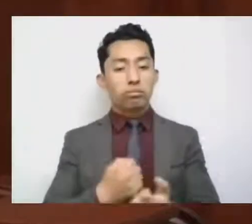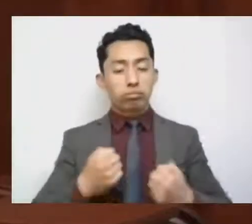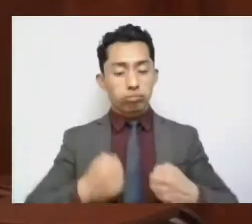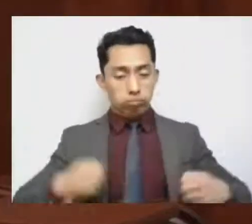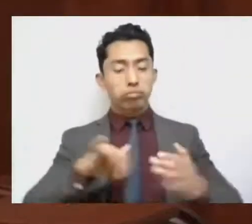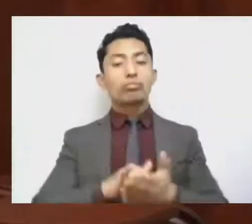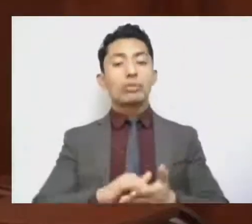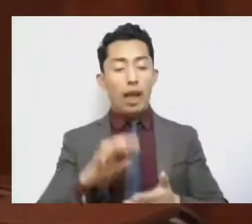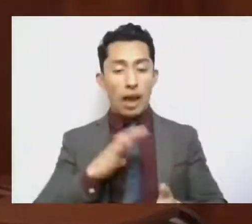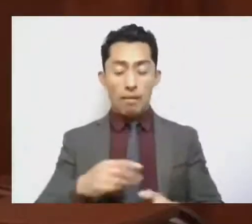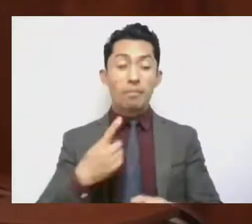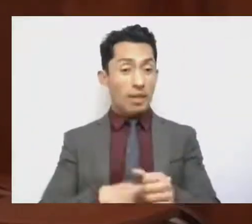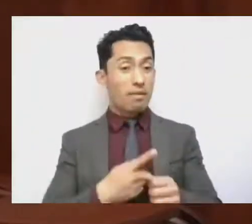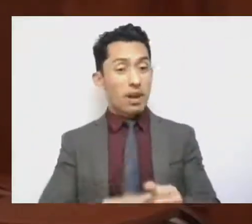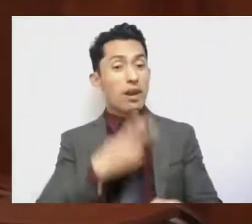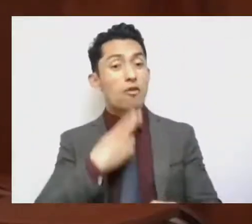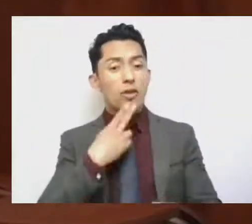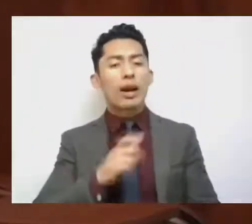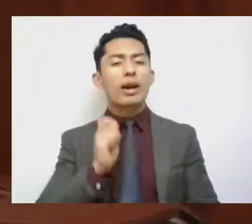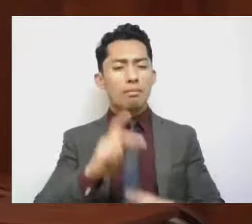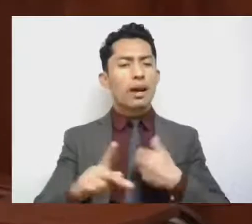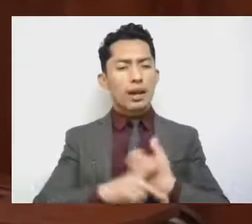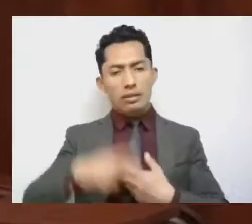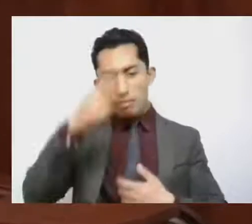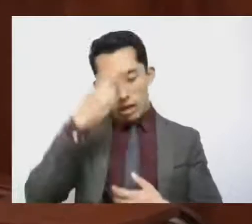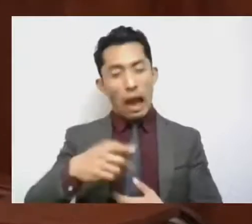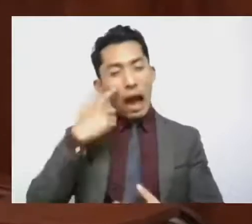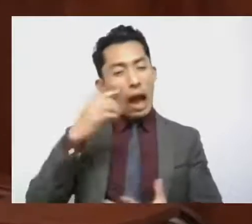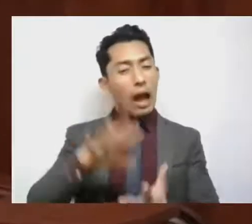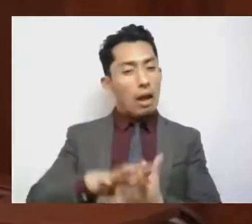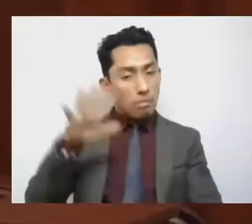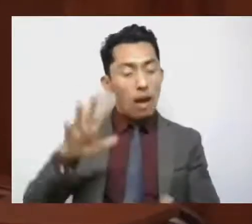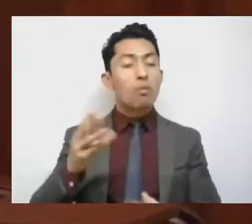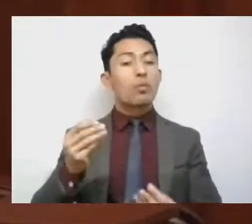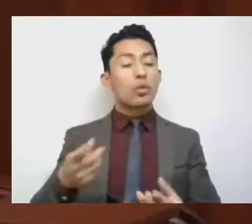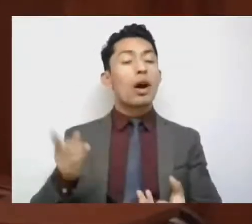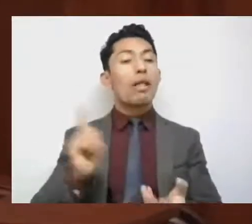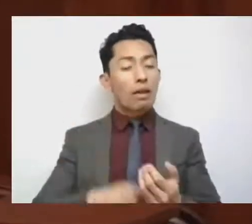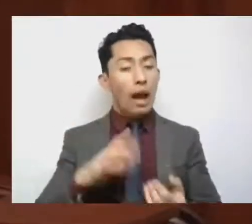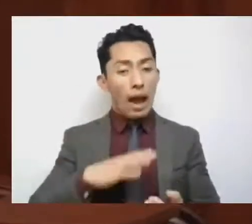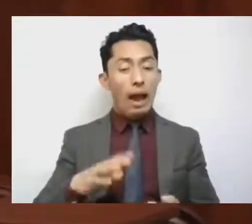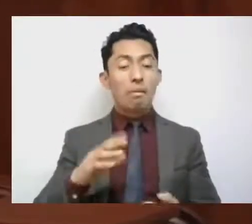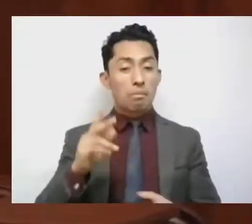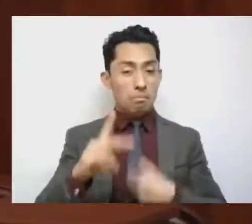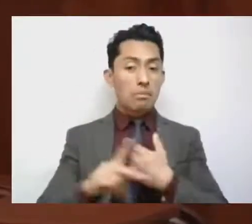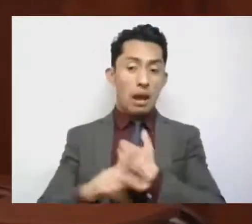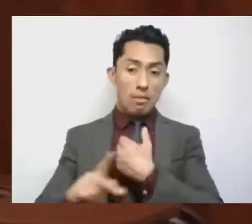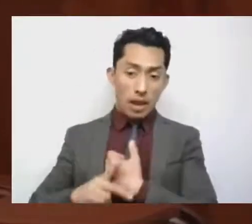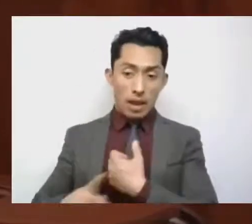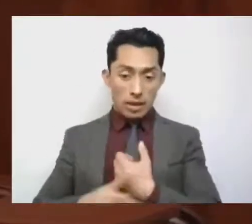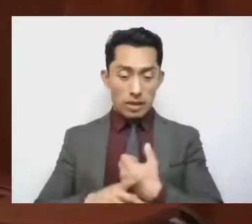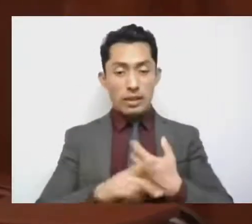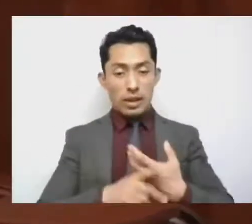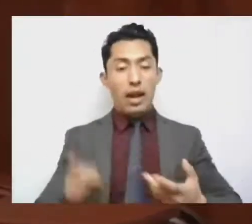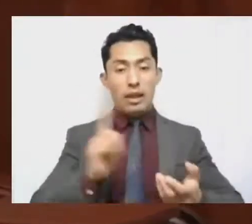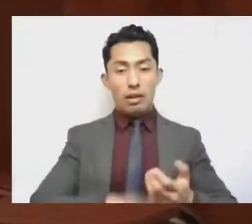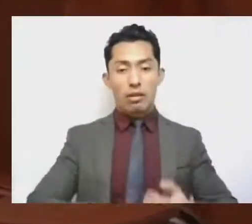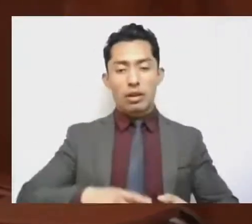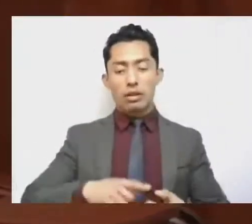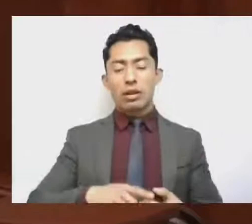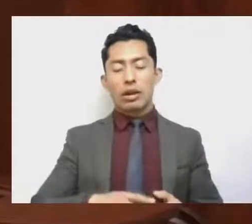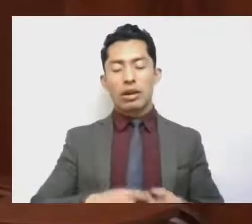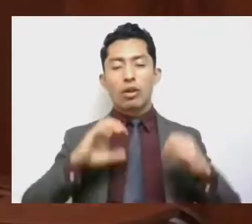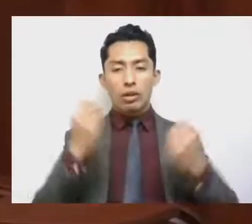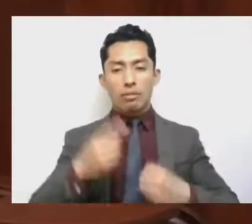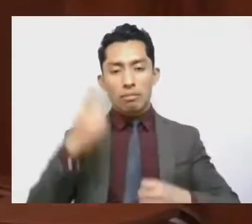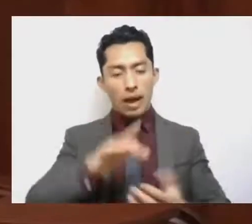la diabetes, México tiene la mayor prevalencia de entre los países de la Organización para la Cooperación y